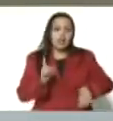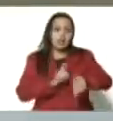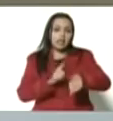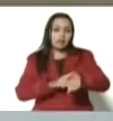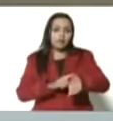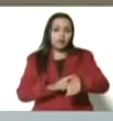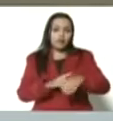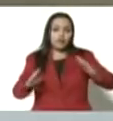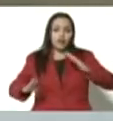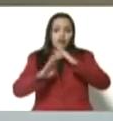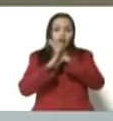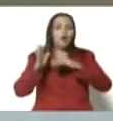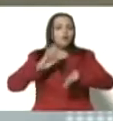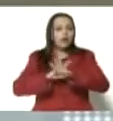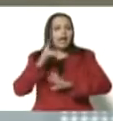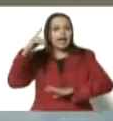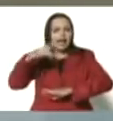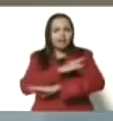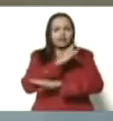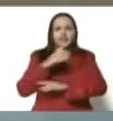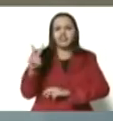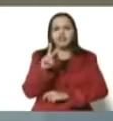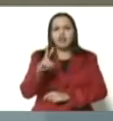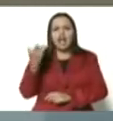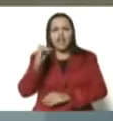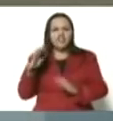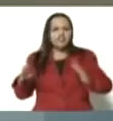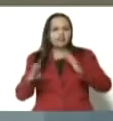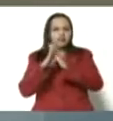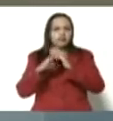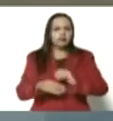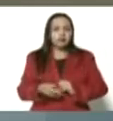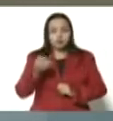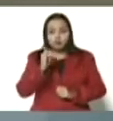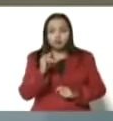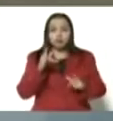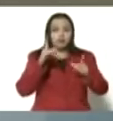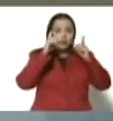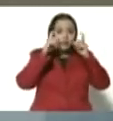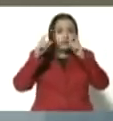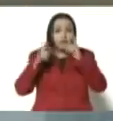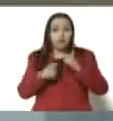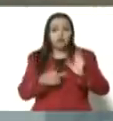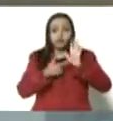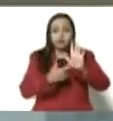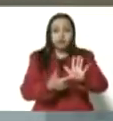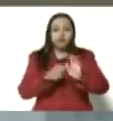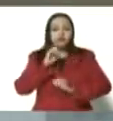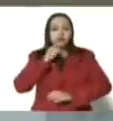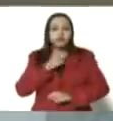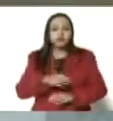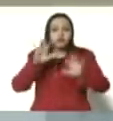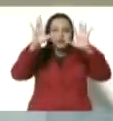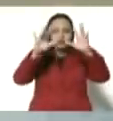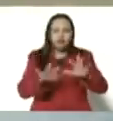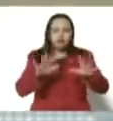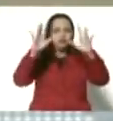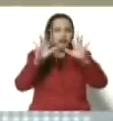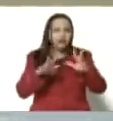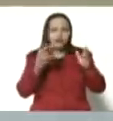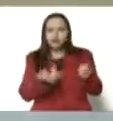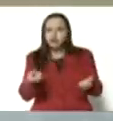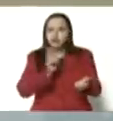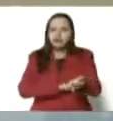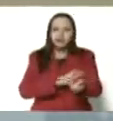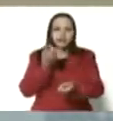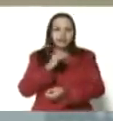una aerolínea bloqueada, bueno, creo que hay imágenes despegando de Moscú en medio de la peor nevada que